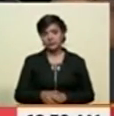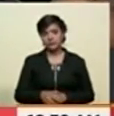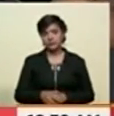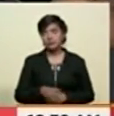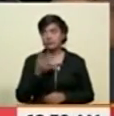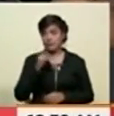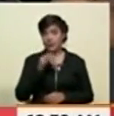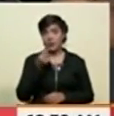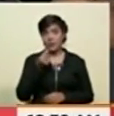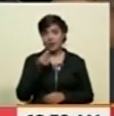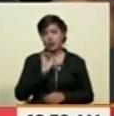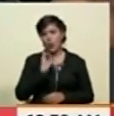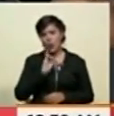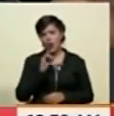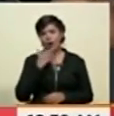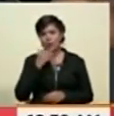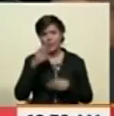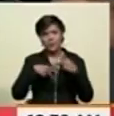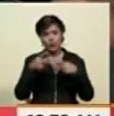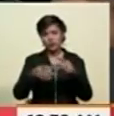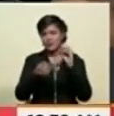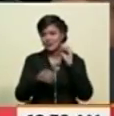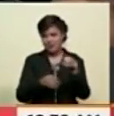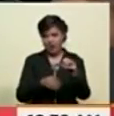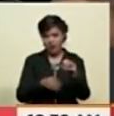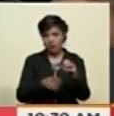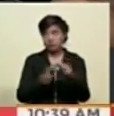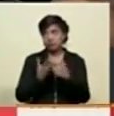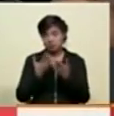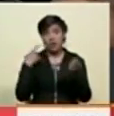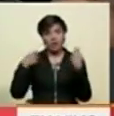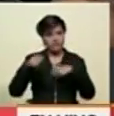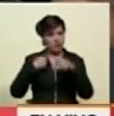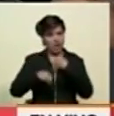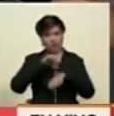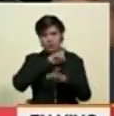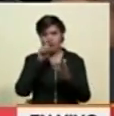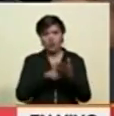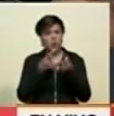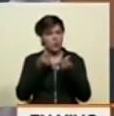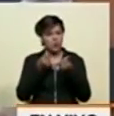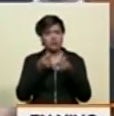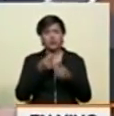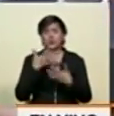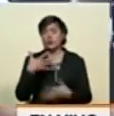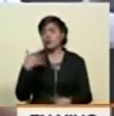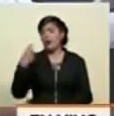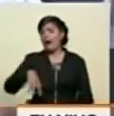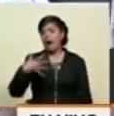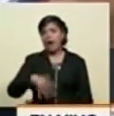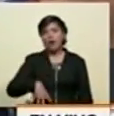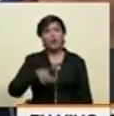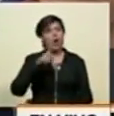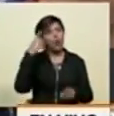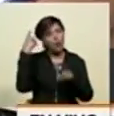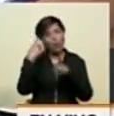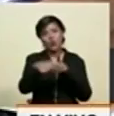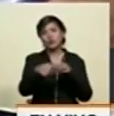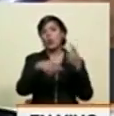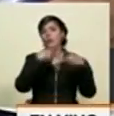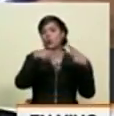precio o un costo de producción cero, bueno, se vende a precio exorbitante a los productores de haba.